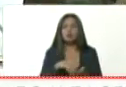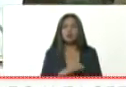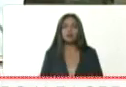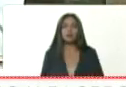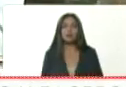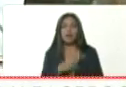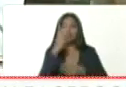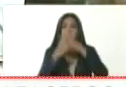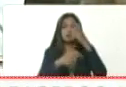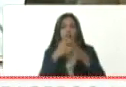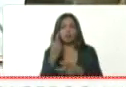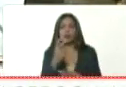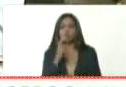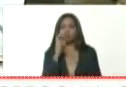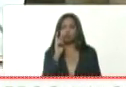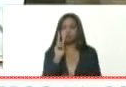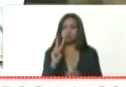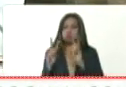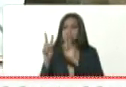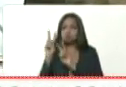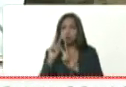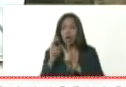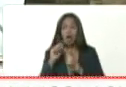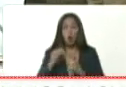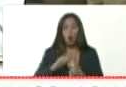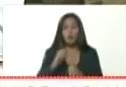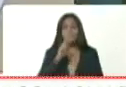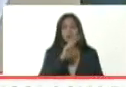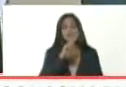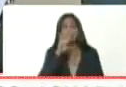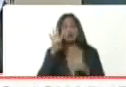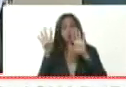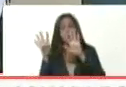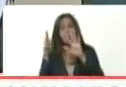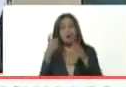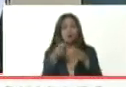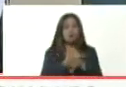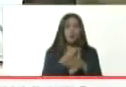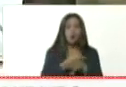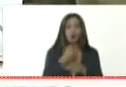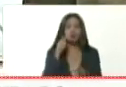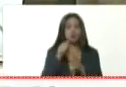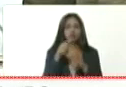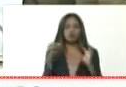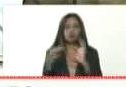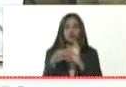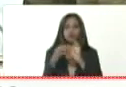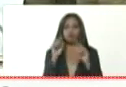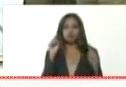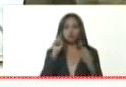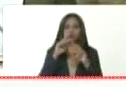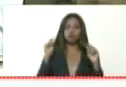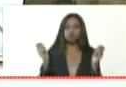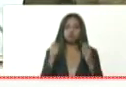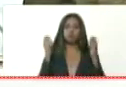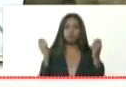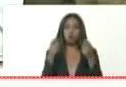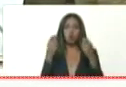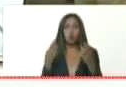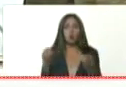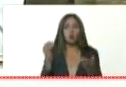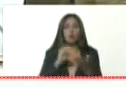de supervisión o sea hoy 29 de agosto un punto de relanzamiento de